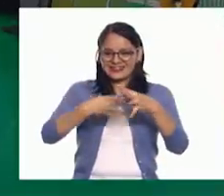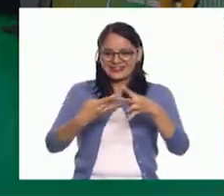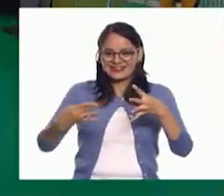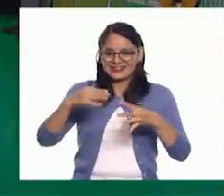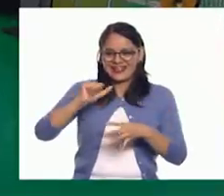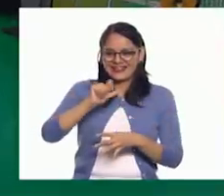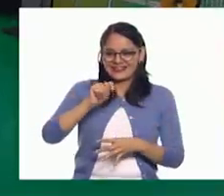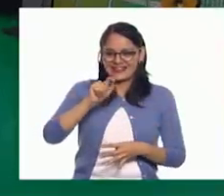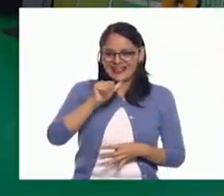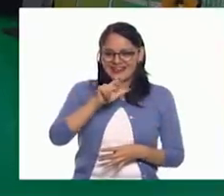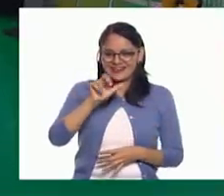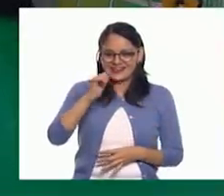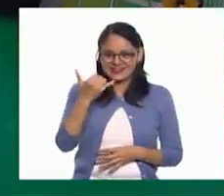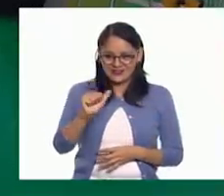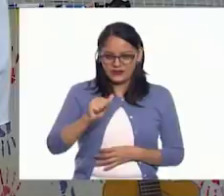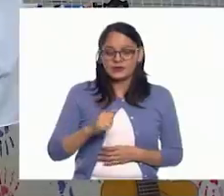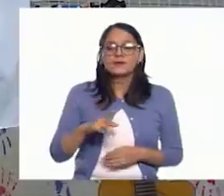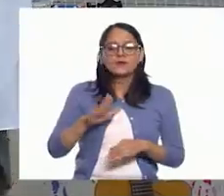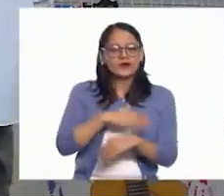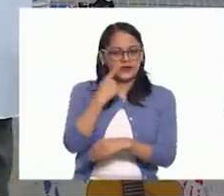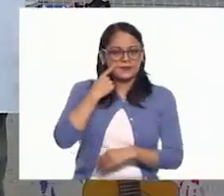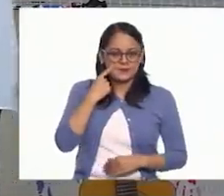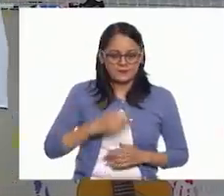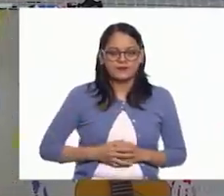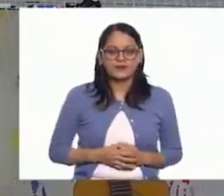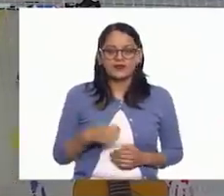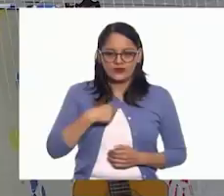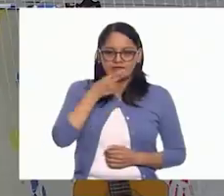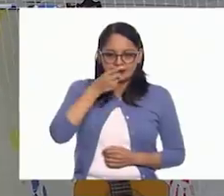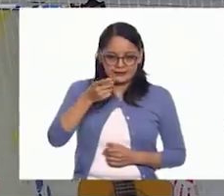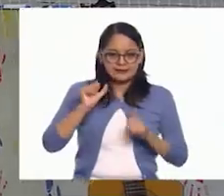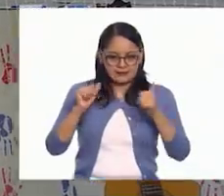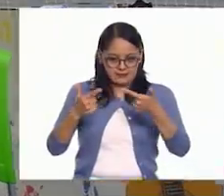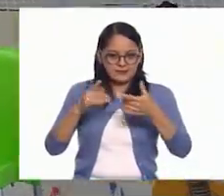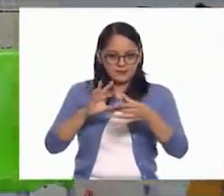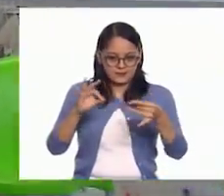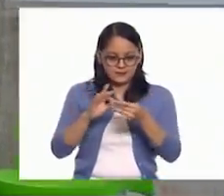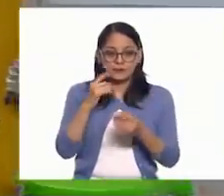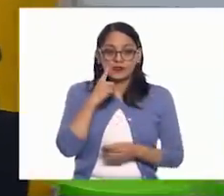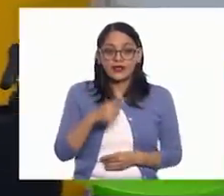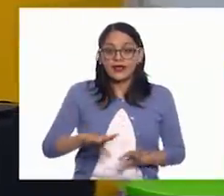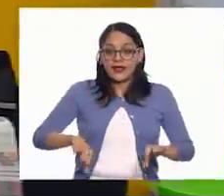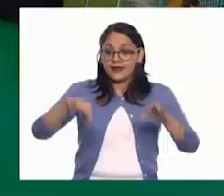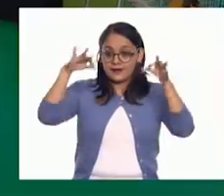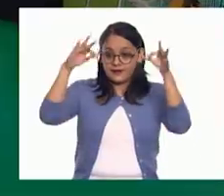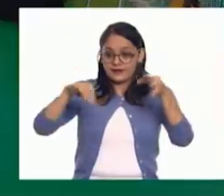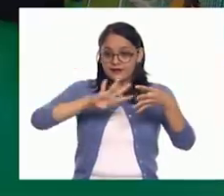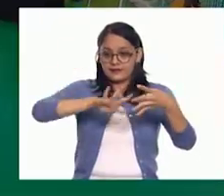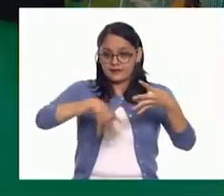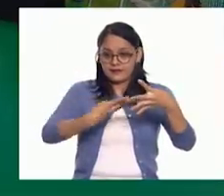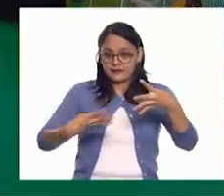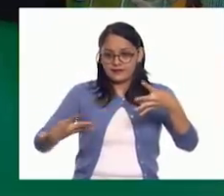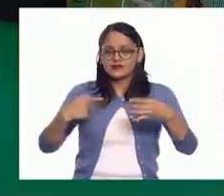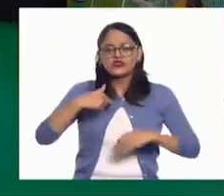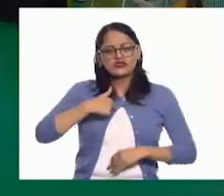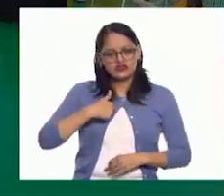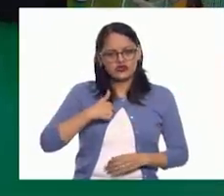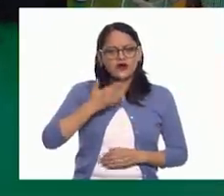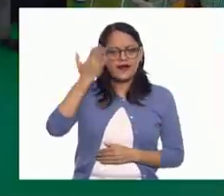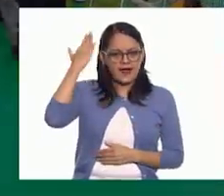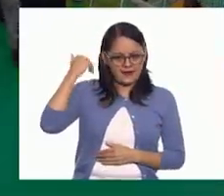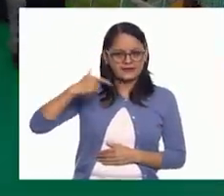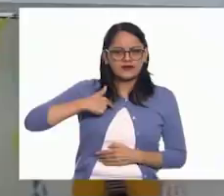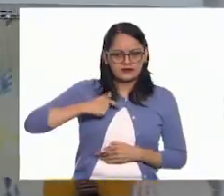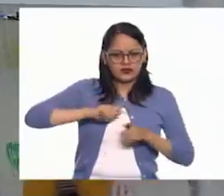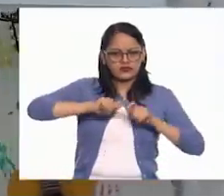qué. Te voy a decir una cosa. Esta atarraya la he podido hacer yo en su